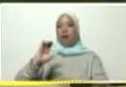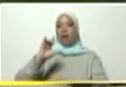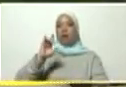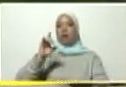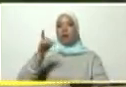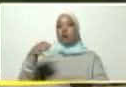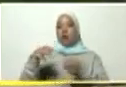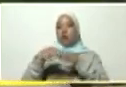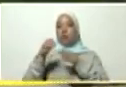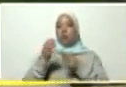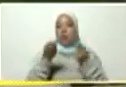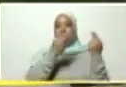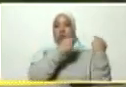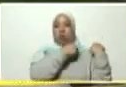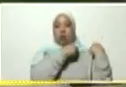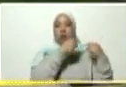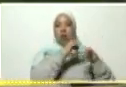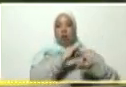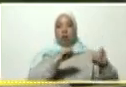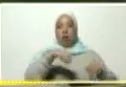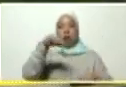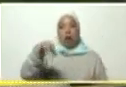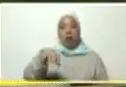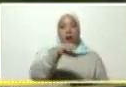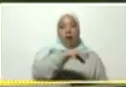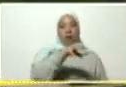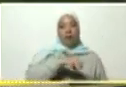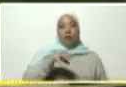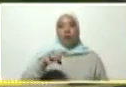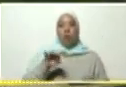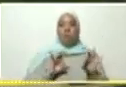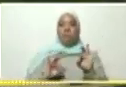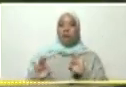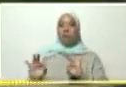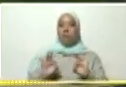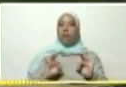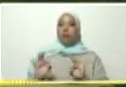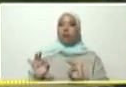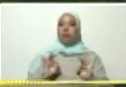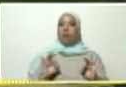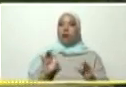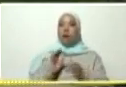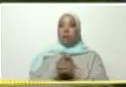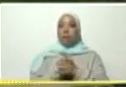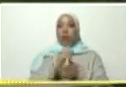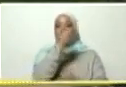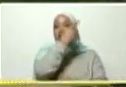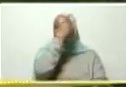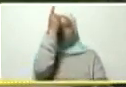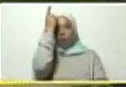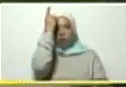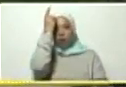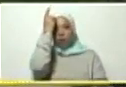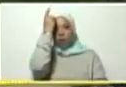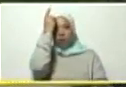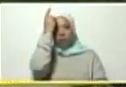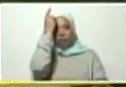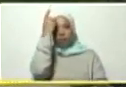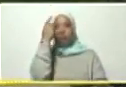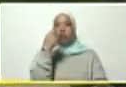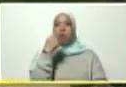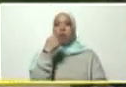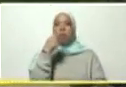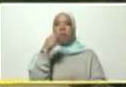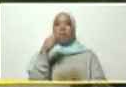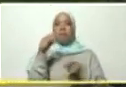cada estado Así que estamos preparados Yo quisiera que el compañero diosdado cabello rondón dijera